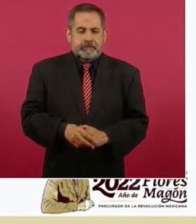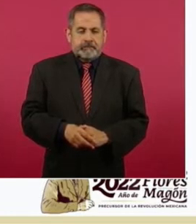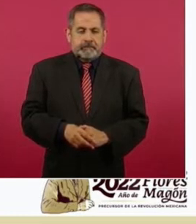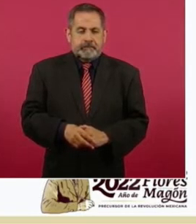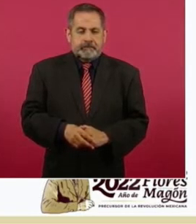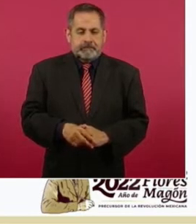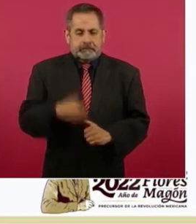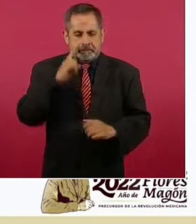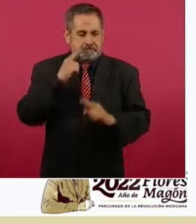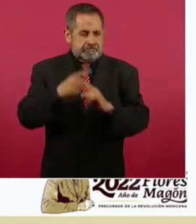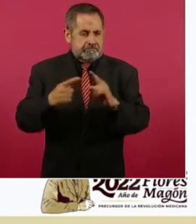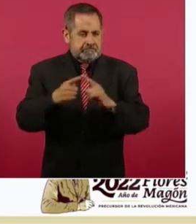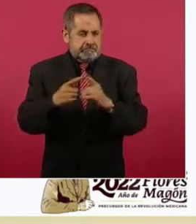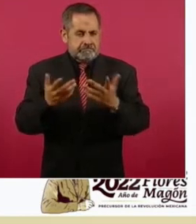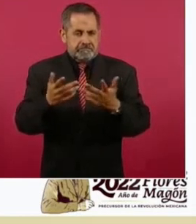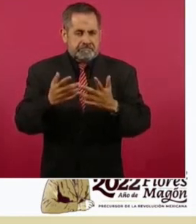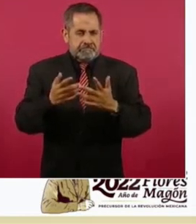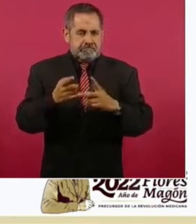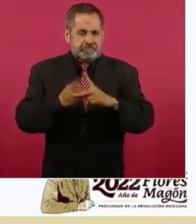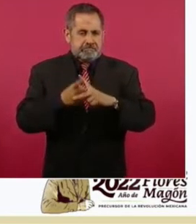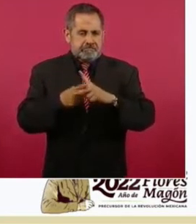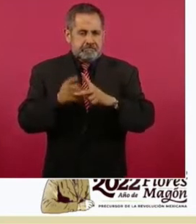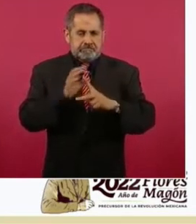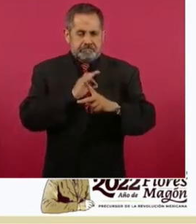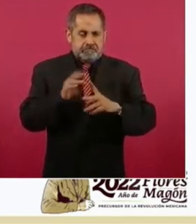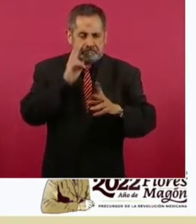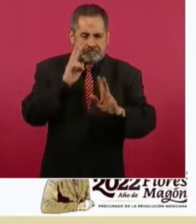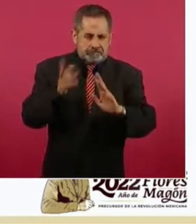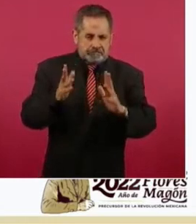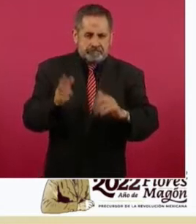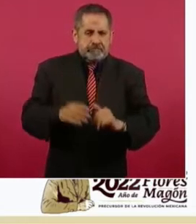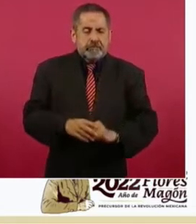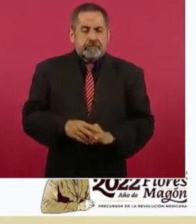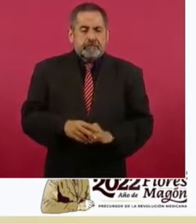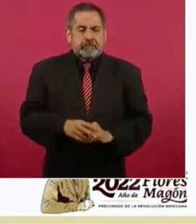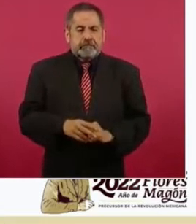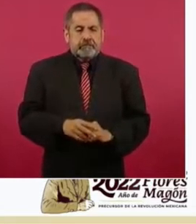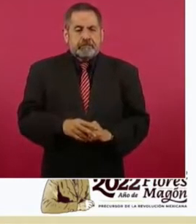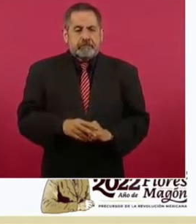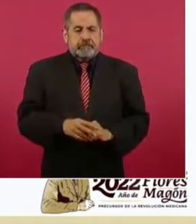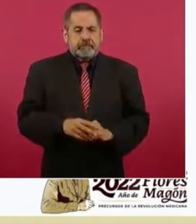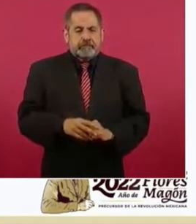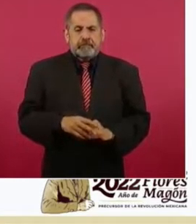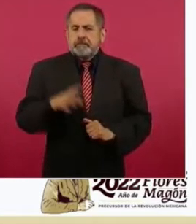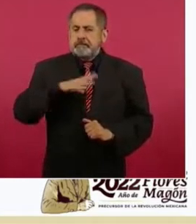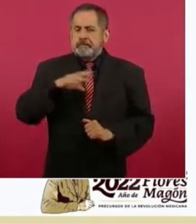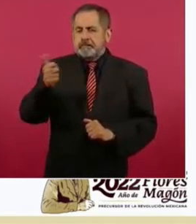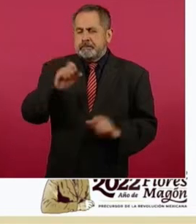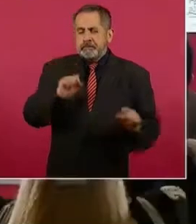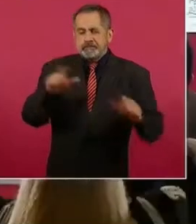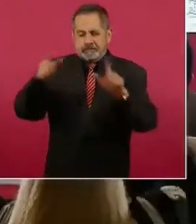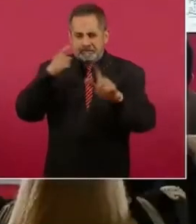La media, pues debe estar por acá. Hay otras, a ver si.